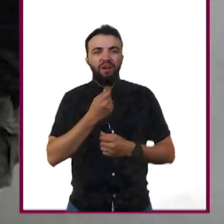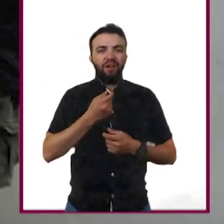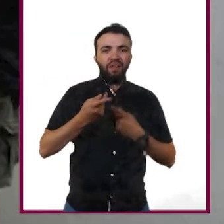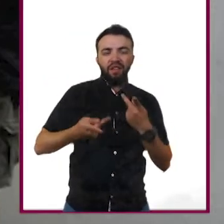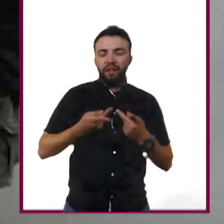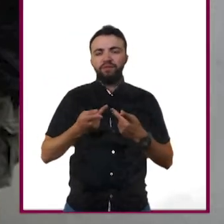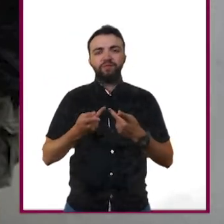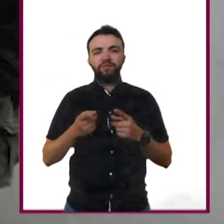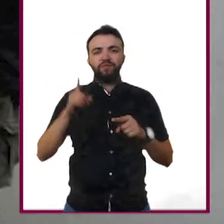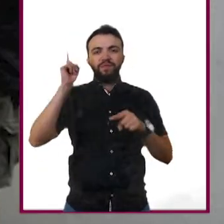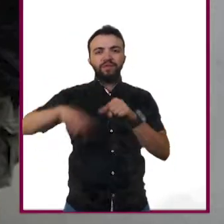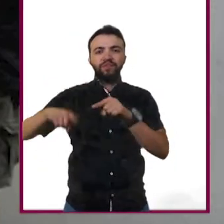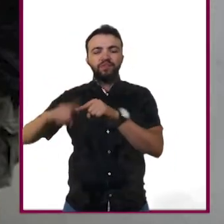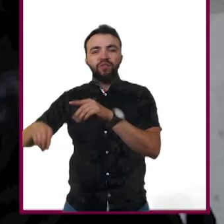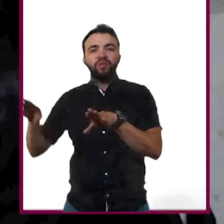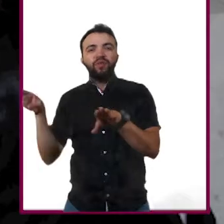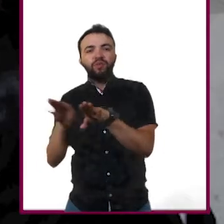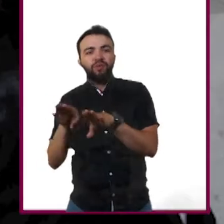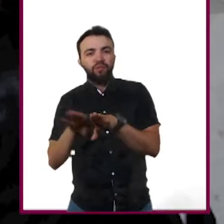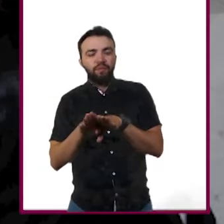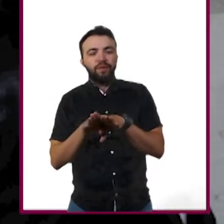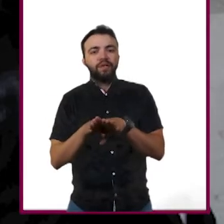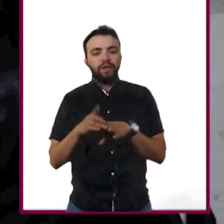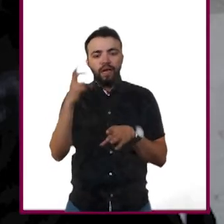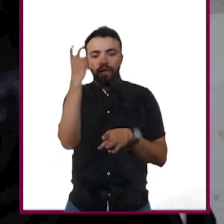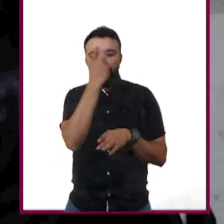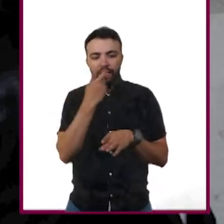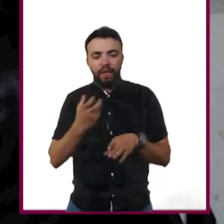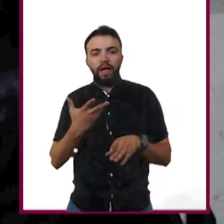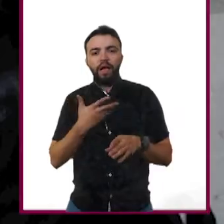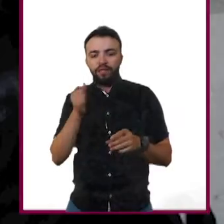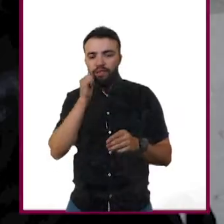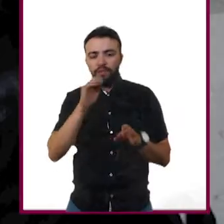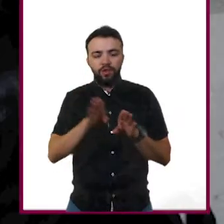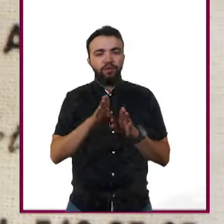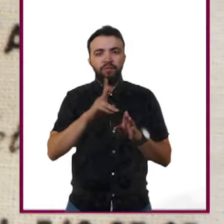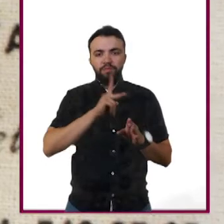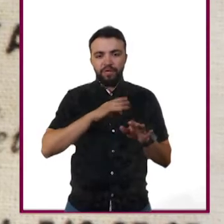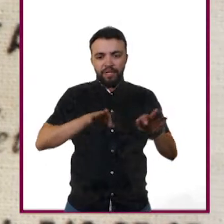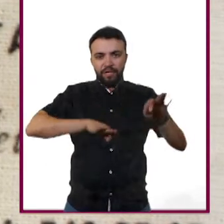está presente, como que atraviesa en diagonal todo mi trabajo.